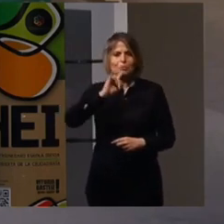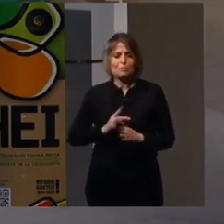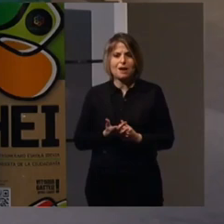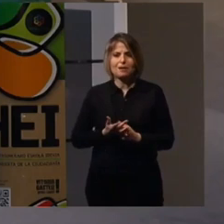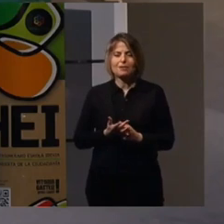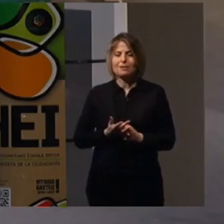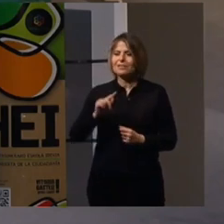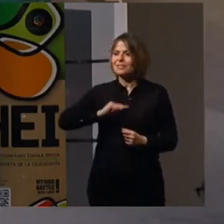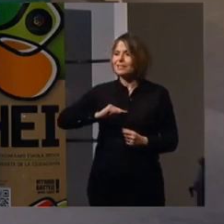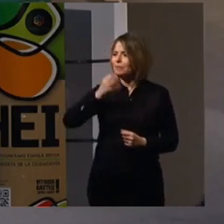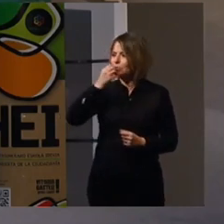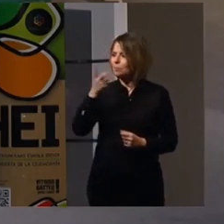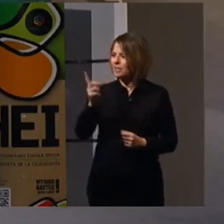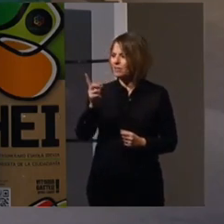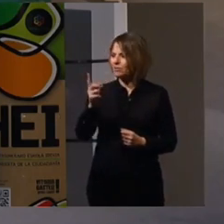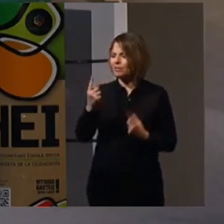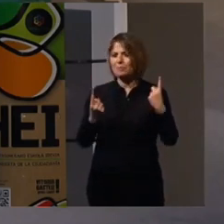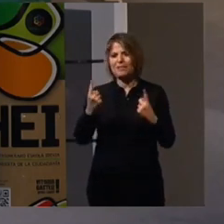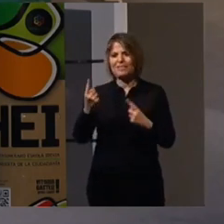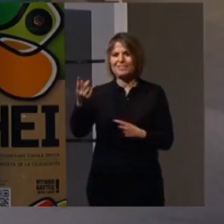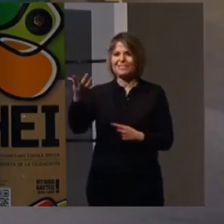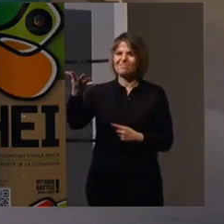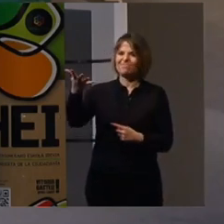bien. De hecho, estamos regulinchi.